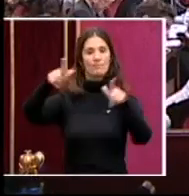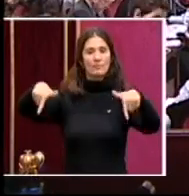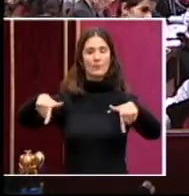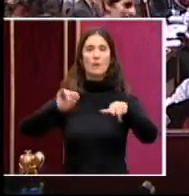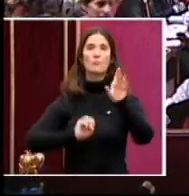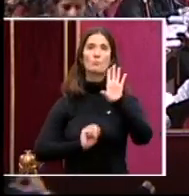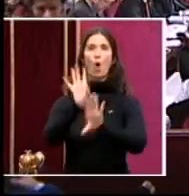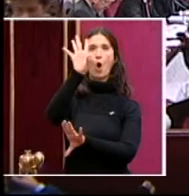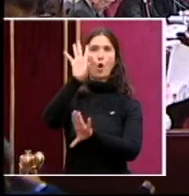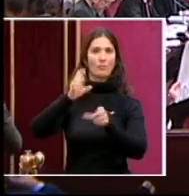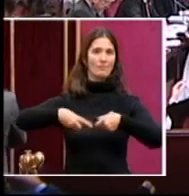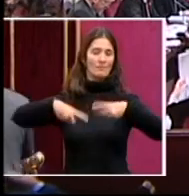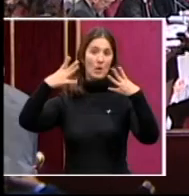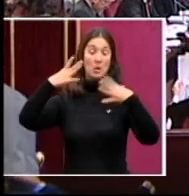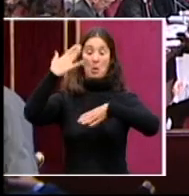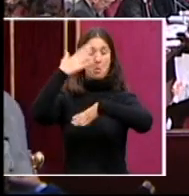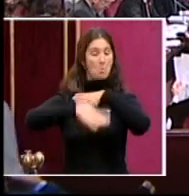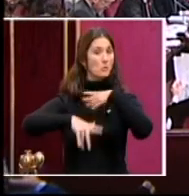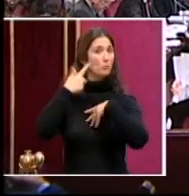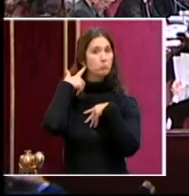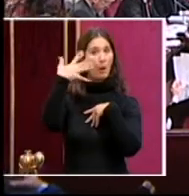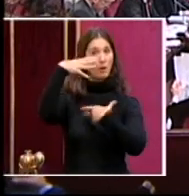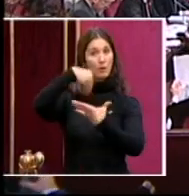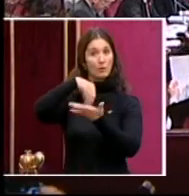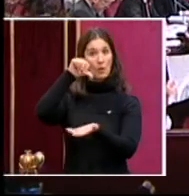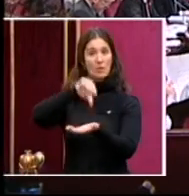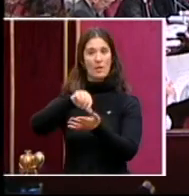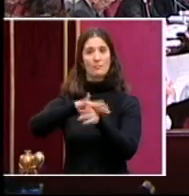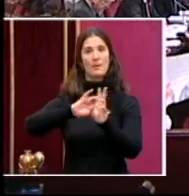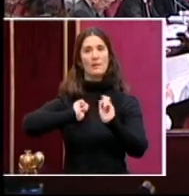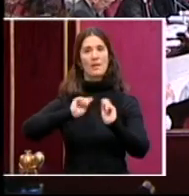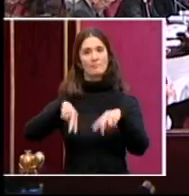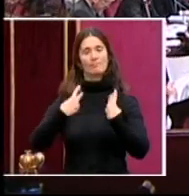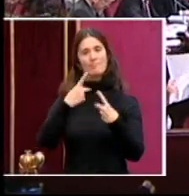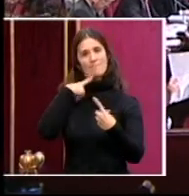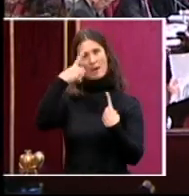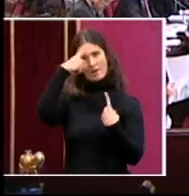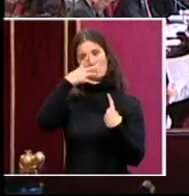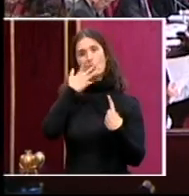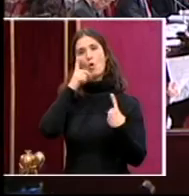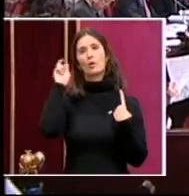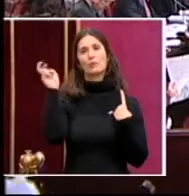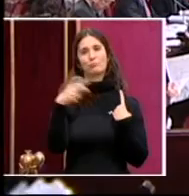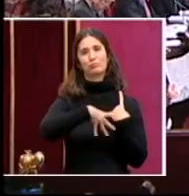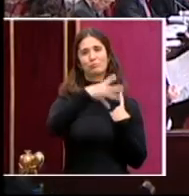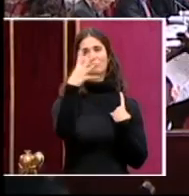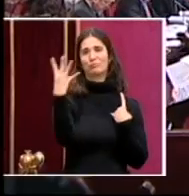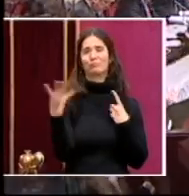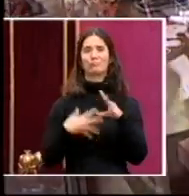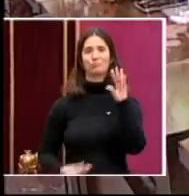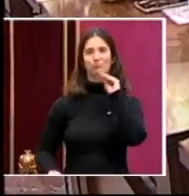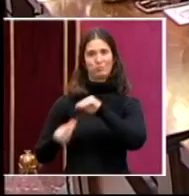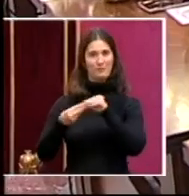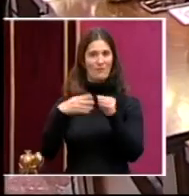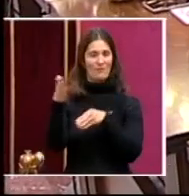un monumento, fuente o fachada emblemática de la ciudad que permita la reprogramación de los colores para que coincidan con los de la bandera